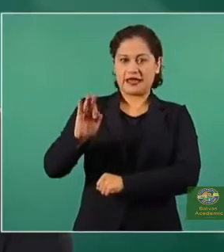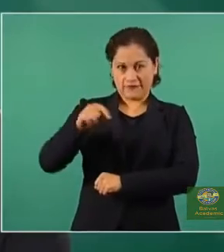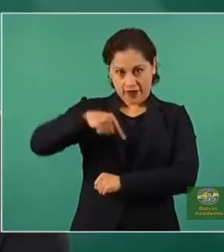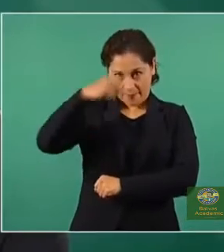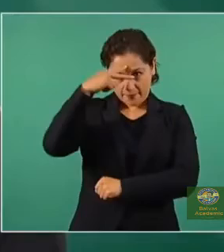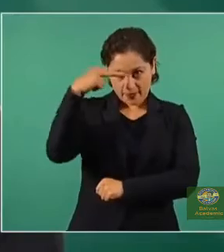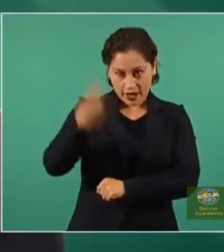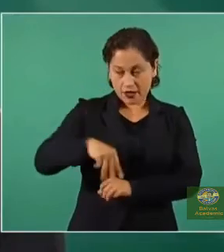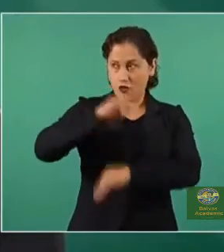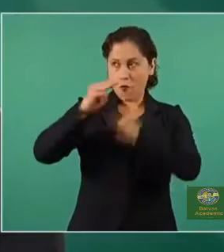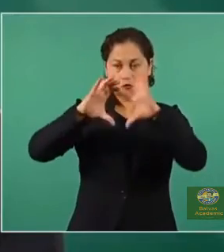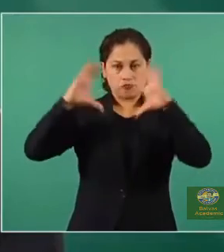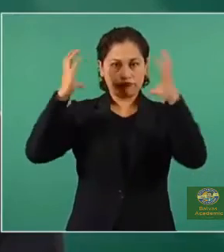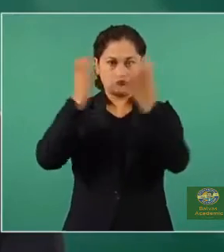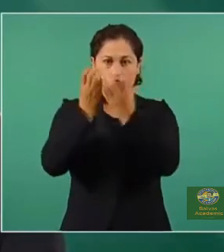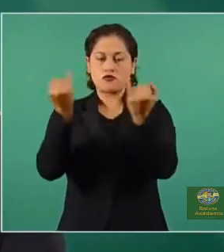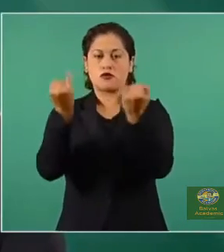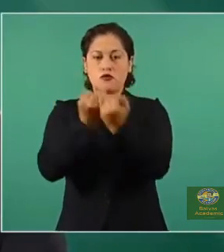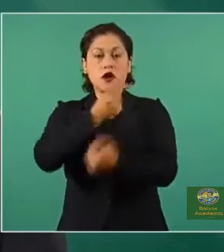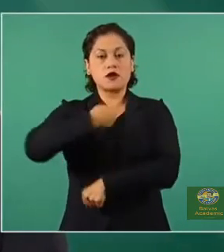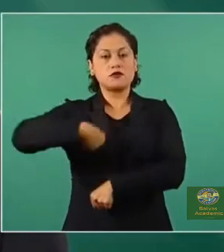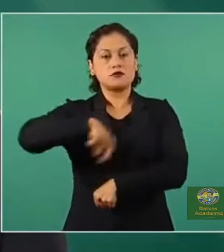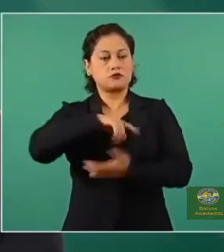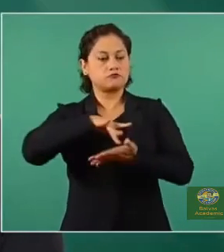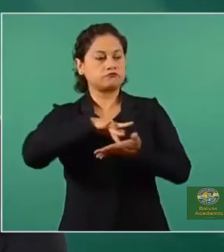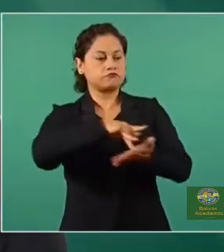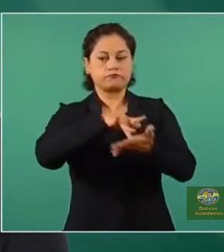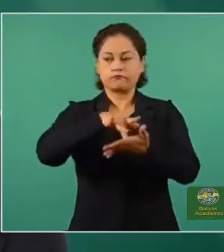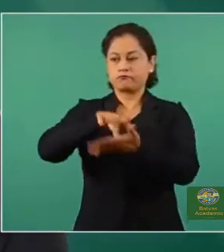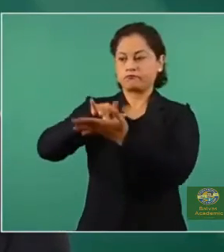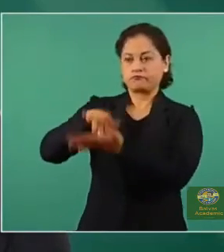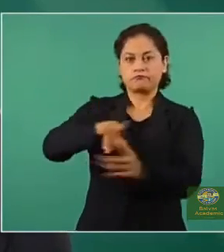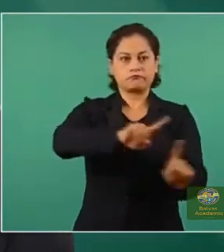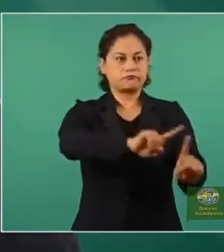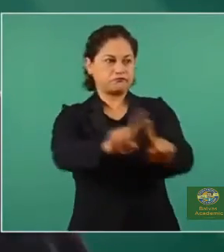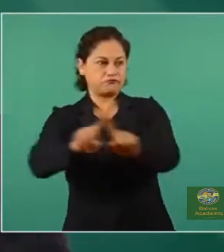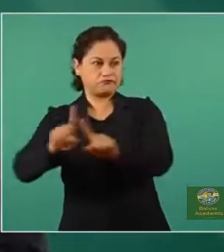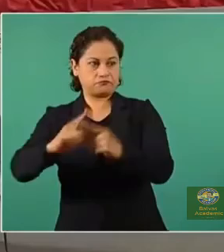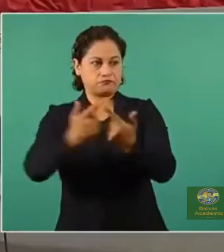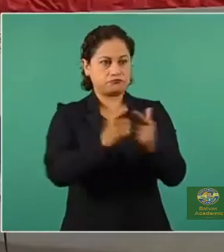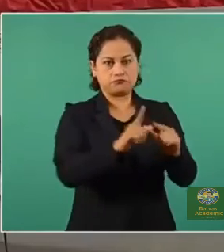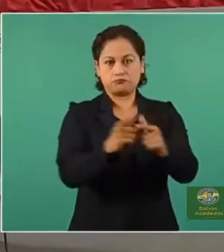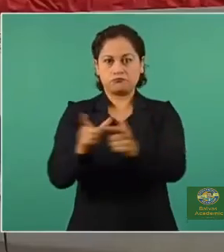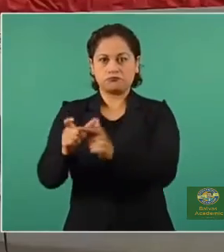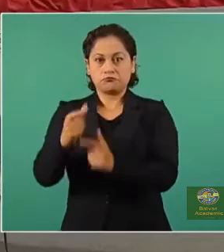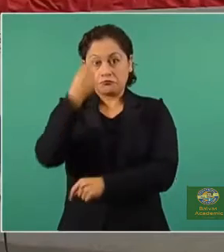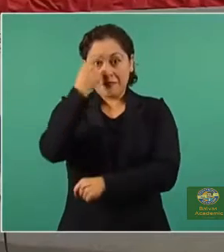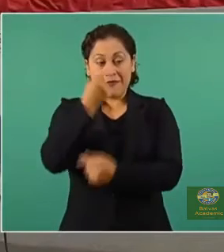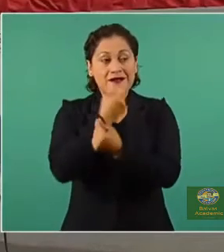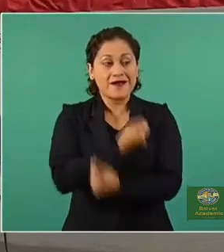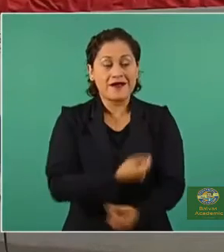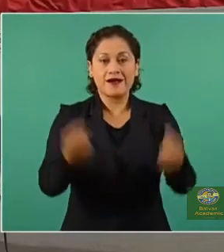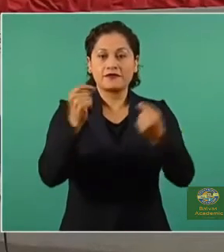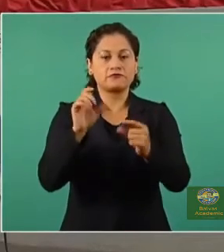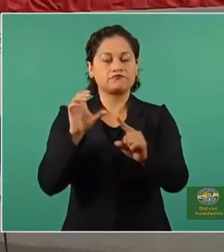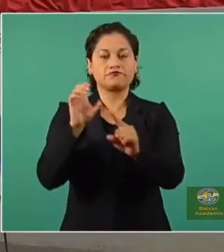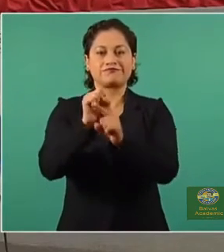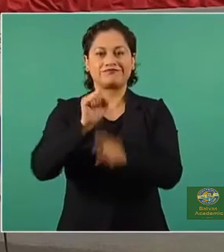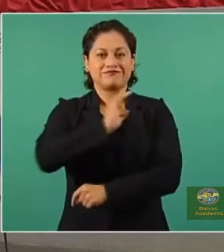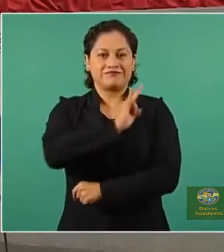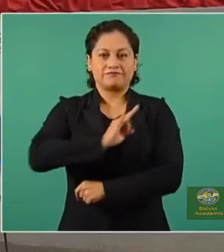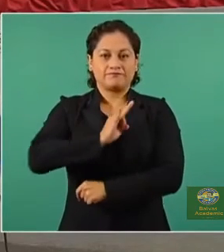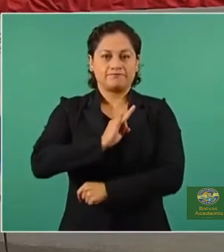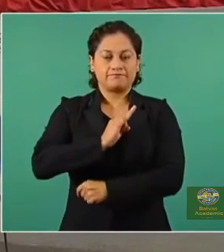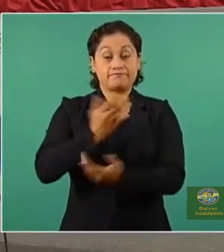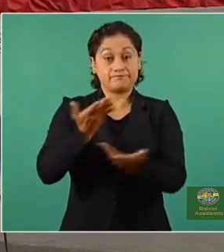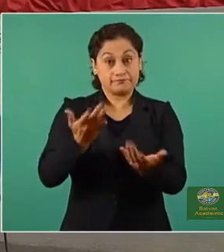las sociedades a que podamos hacer lo mejor por los niños. Y quiero cerrar solamente felicitándolo, señor presidente, nuevamente por esta